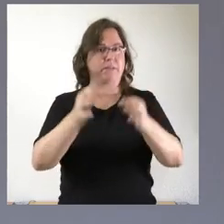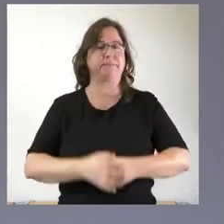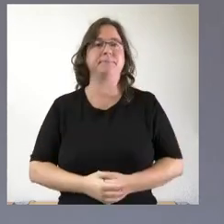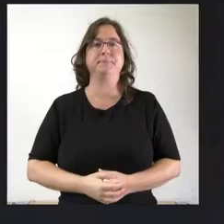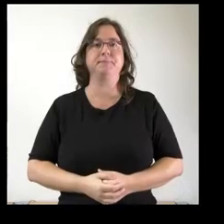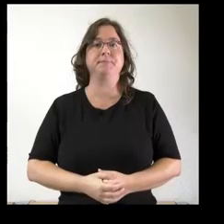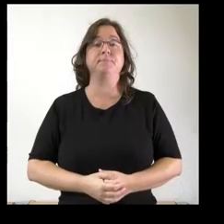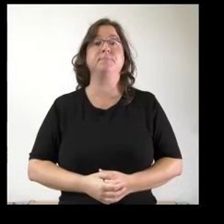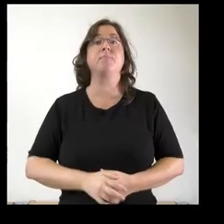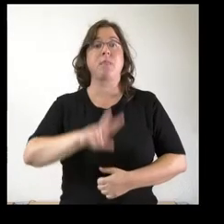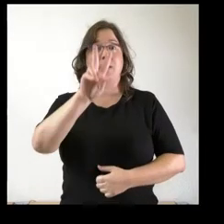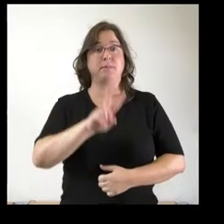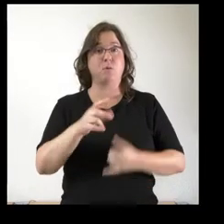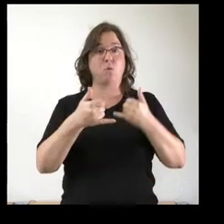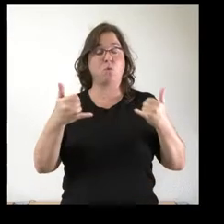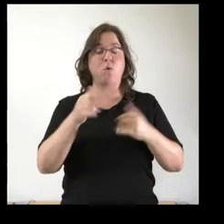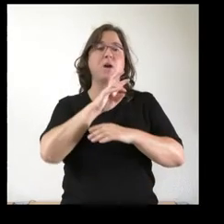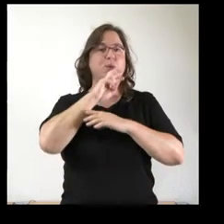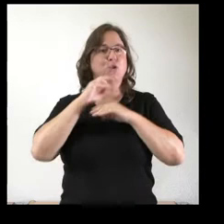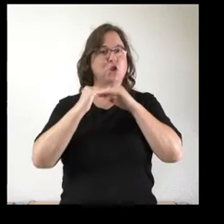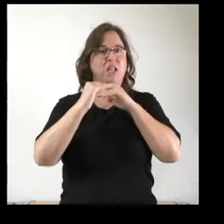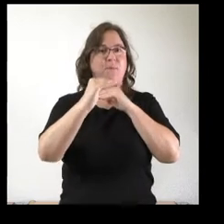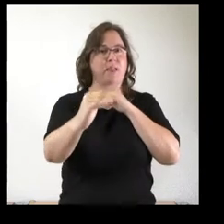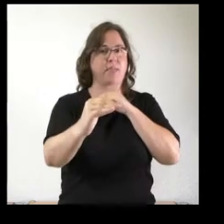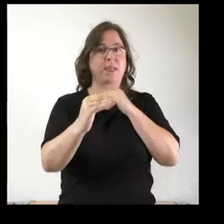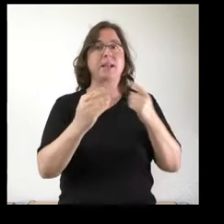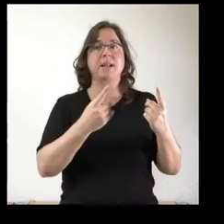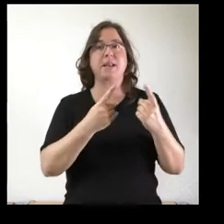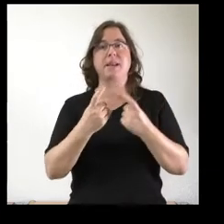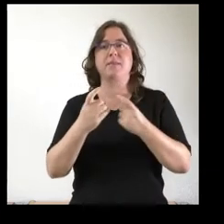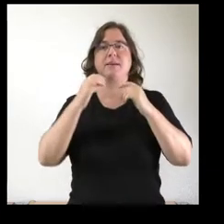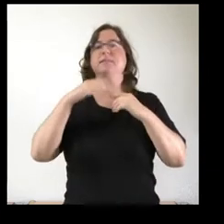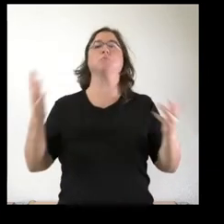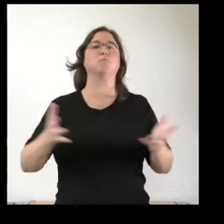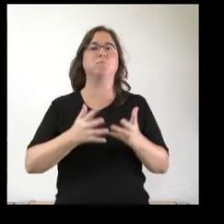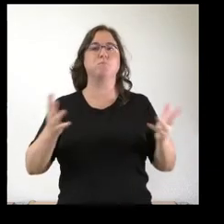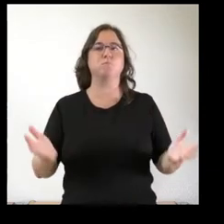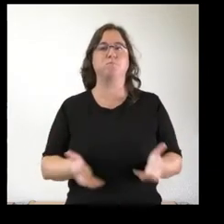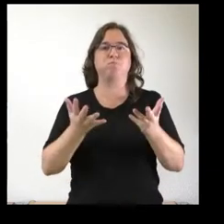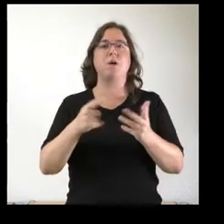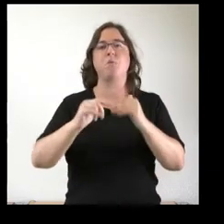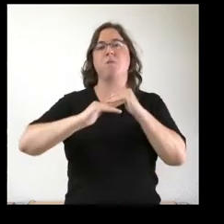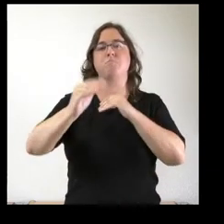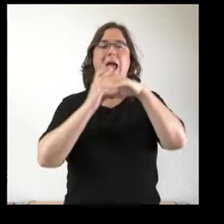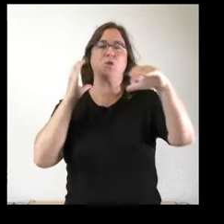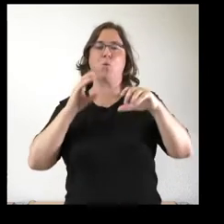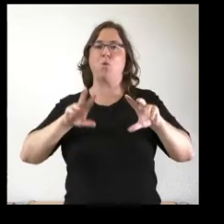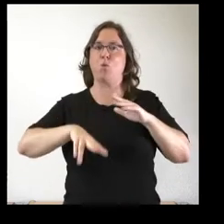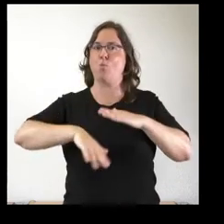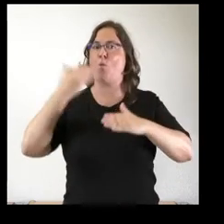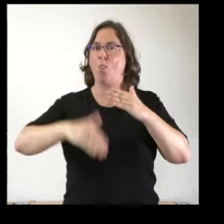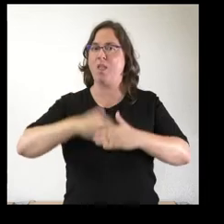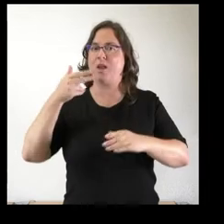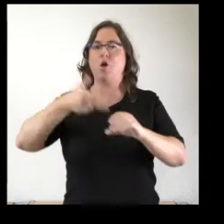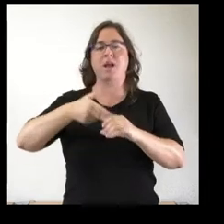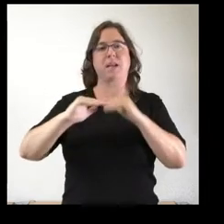En cuanto al segundo eje, el de la sostenibilidad, necesitamos y potenciaremos tener una flota moderna con energías sostenibles, reduciendo